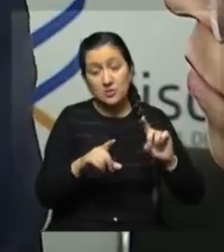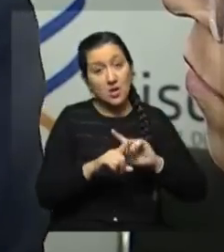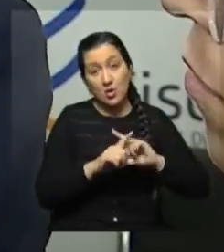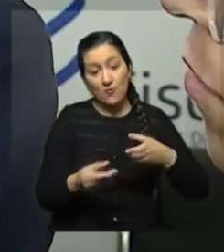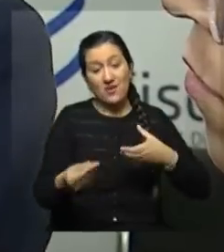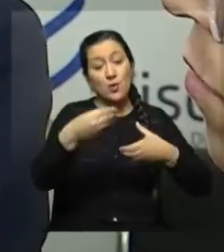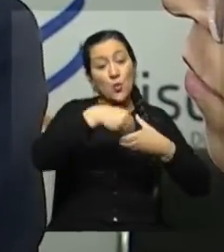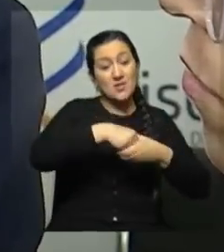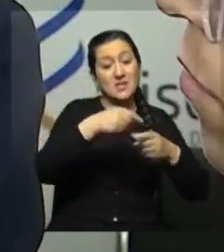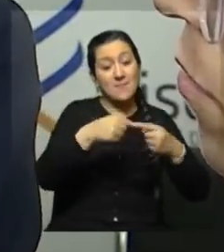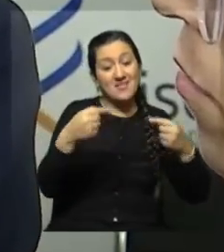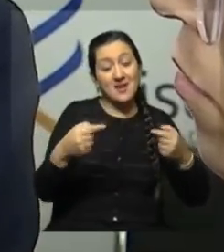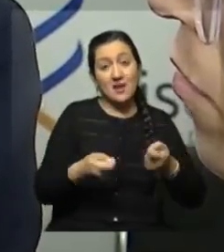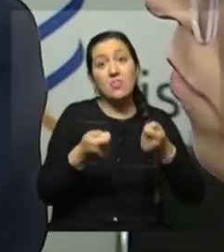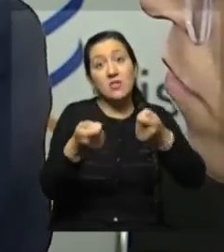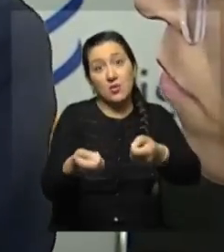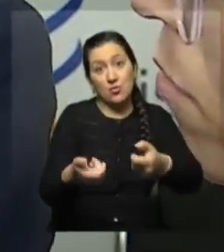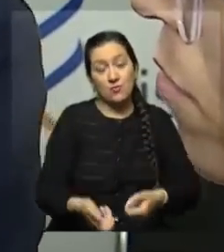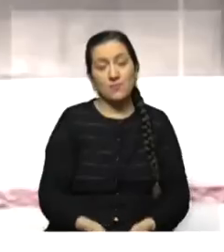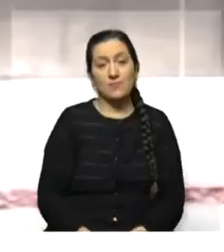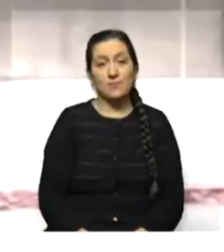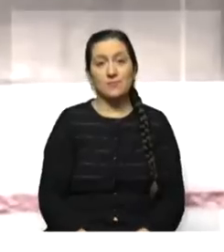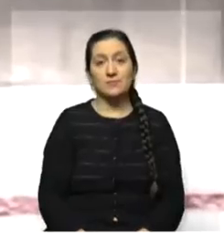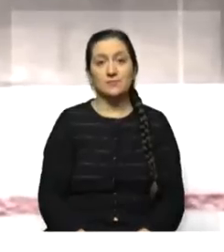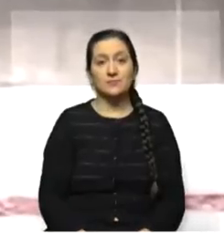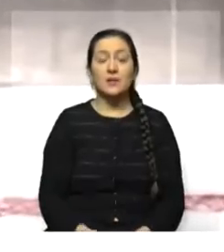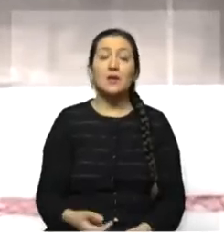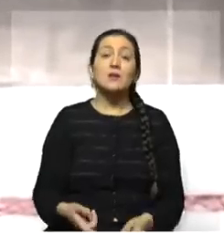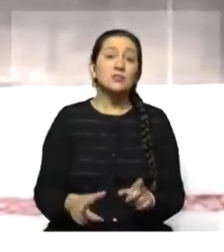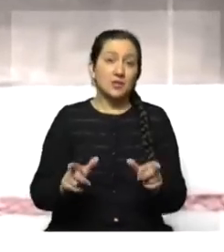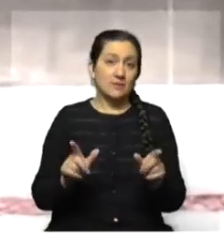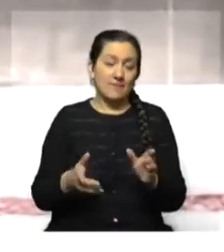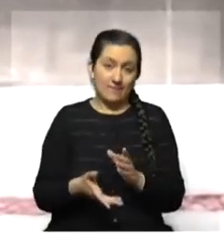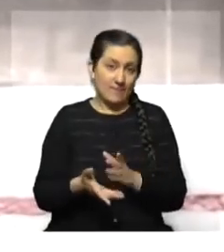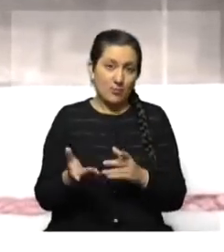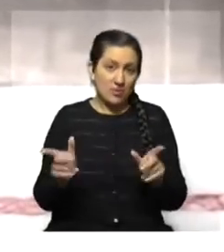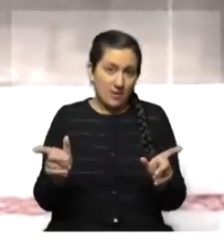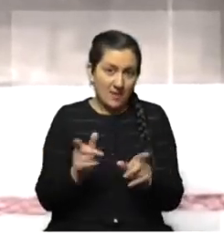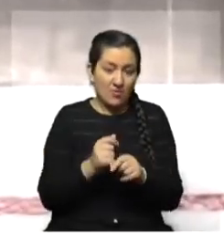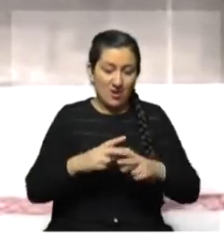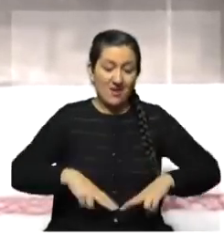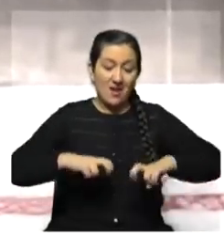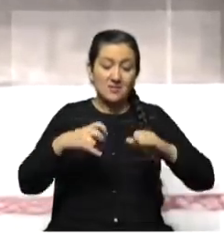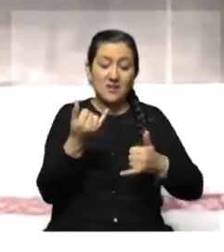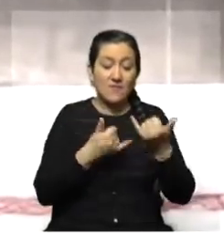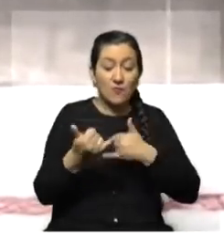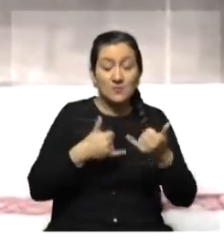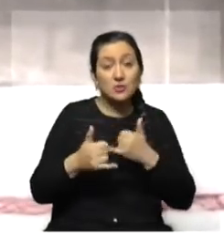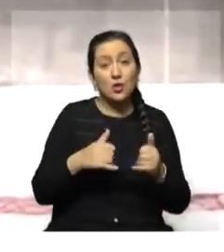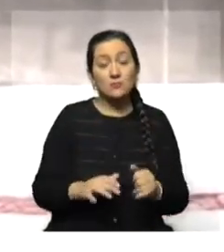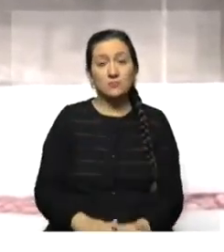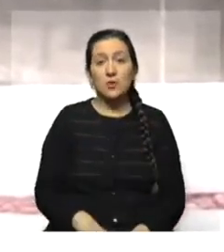sido incluidas el material entregado estamos terminando el análisis de la información que se nos entregó